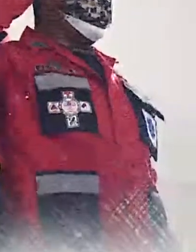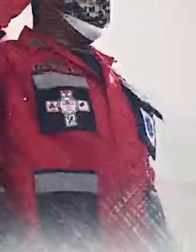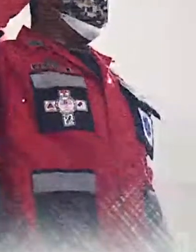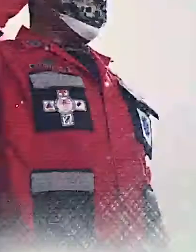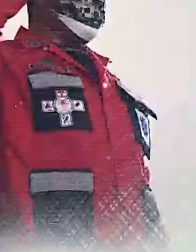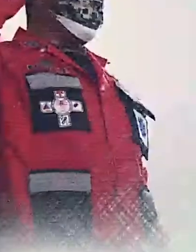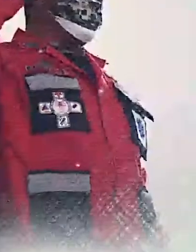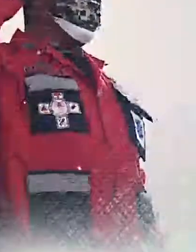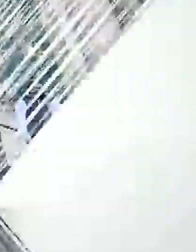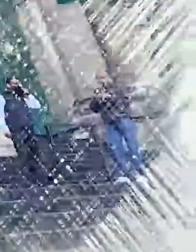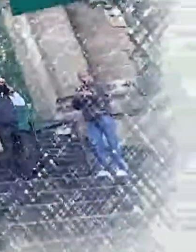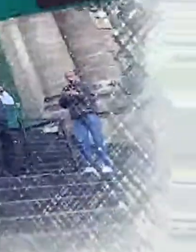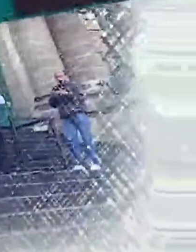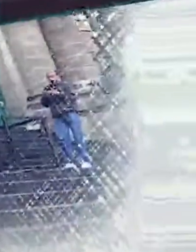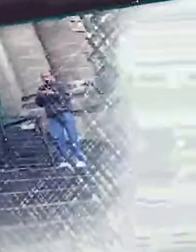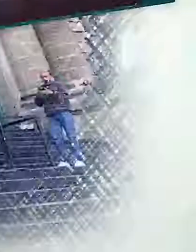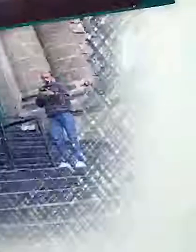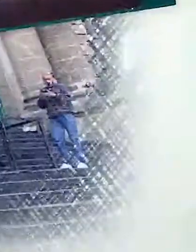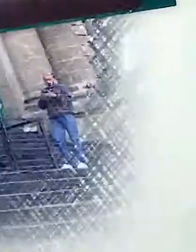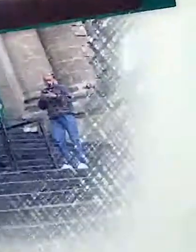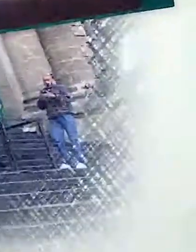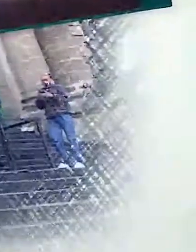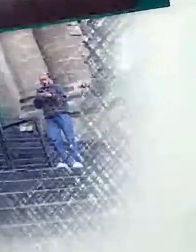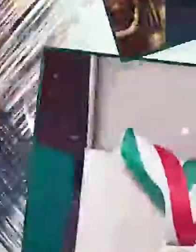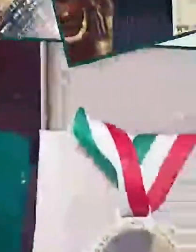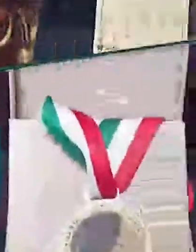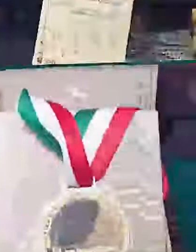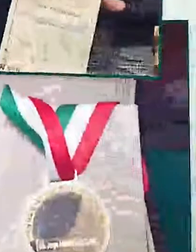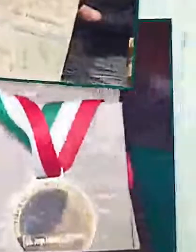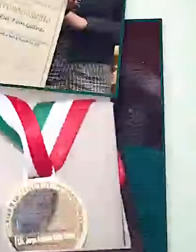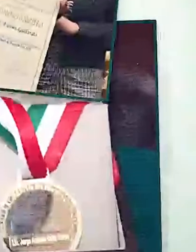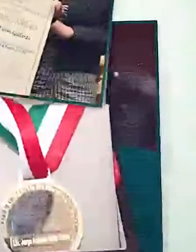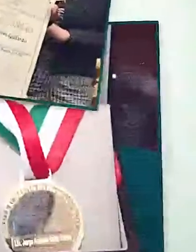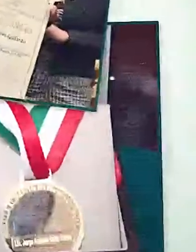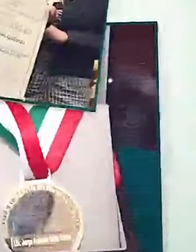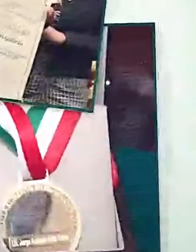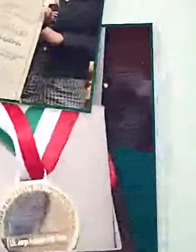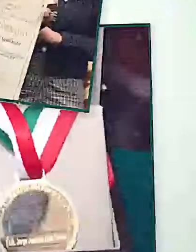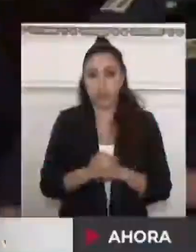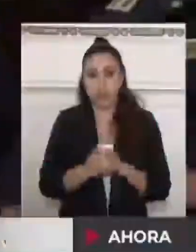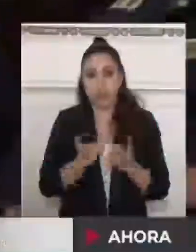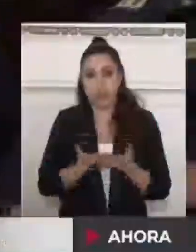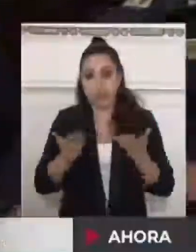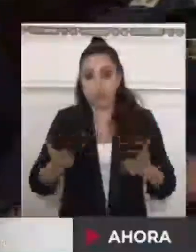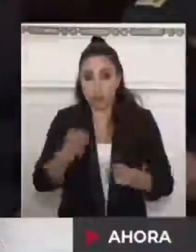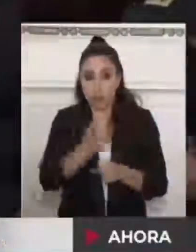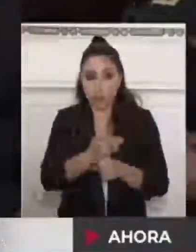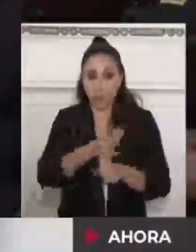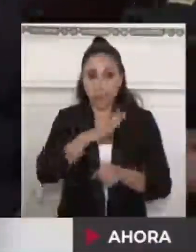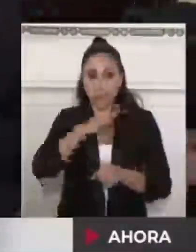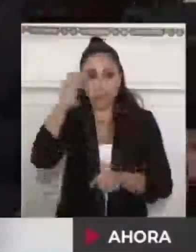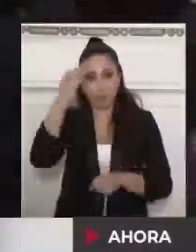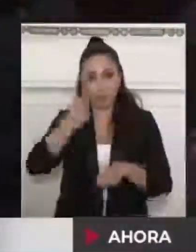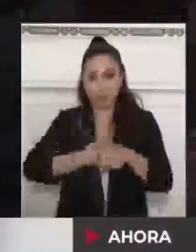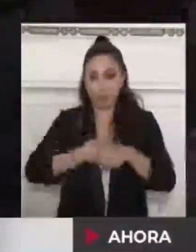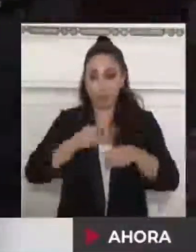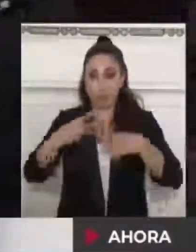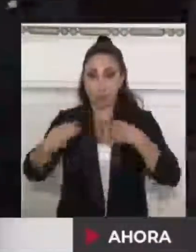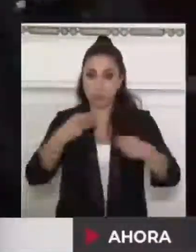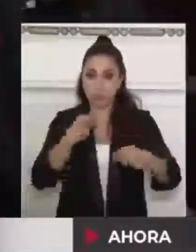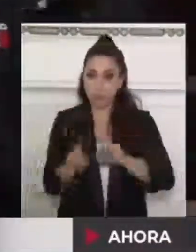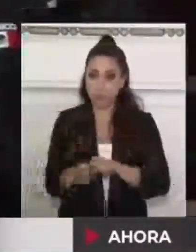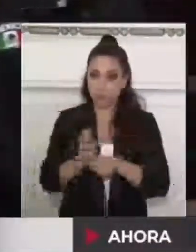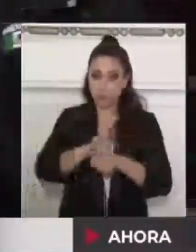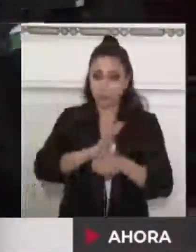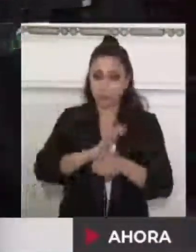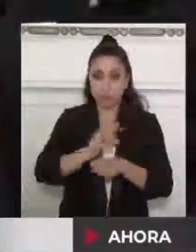aspecto técnico-científico que permite alertar y proteger a la población frente a fenómenos naturales o de origen humano, a quienes destacaron en la labor